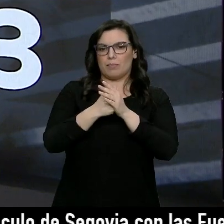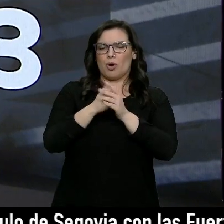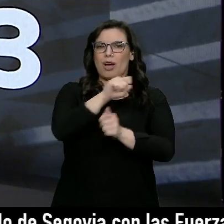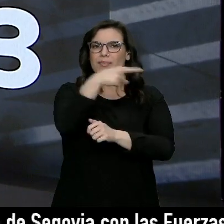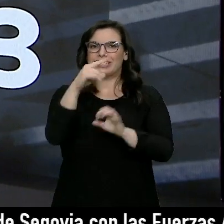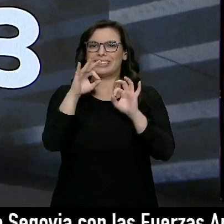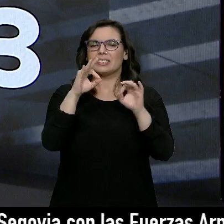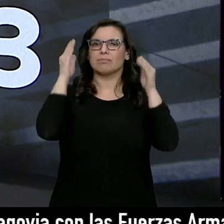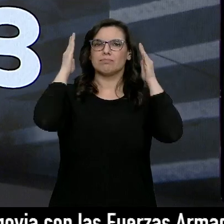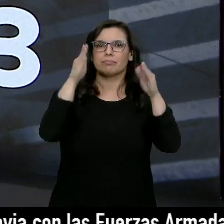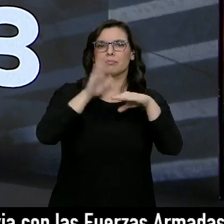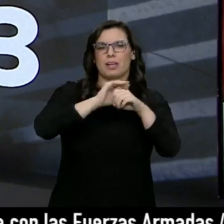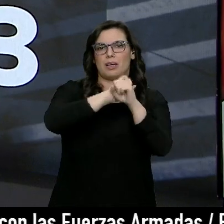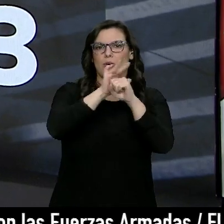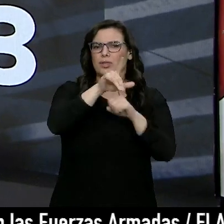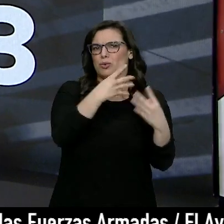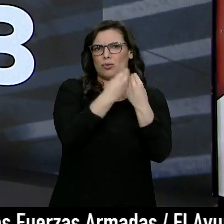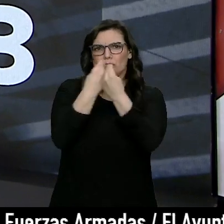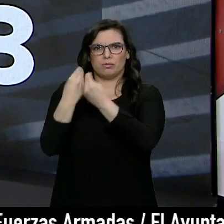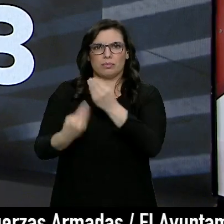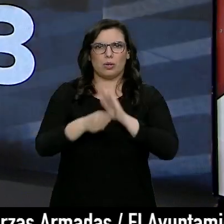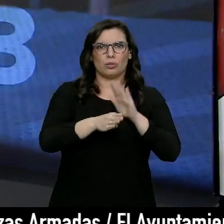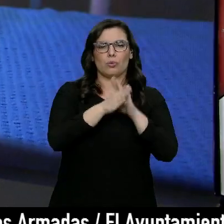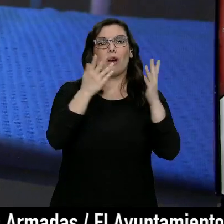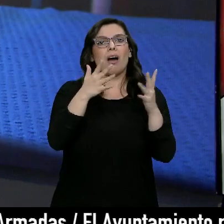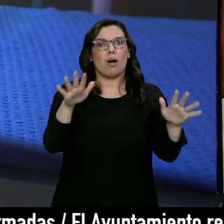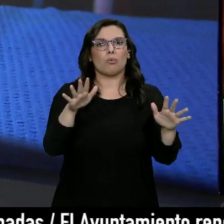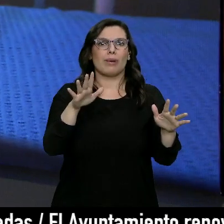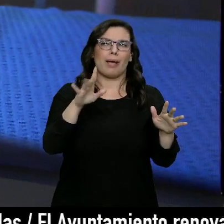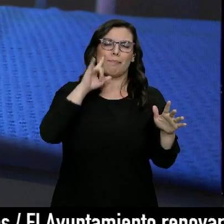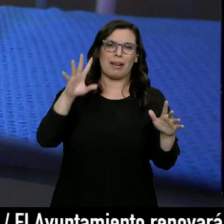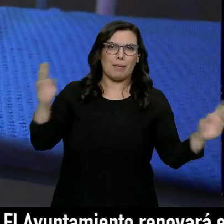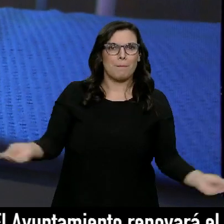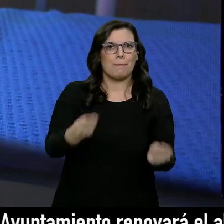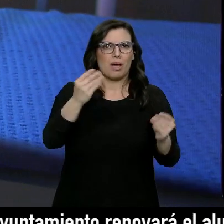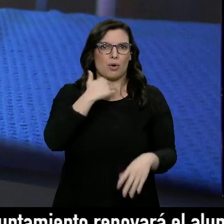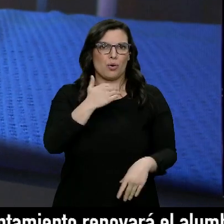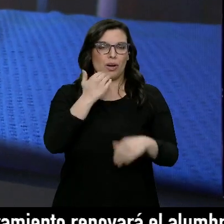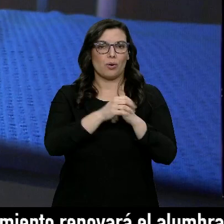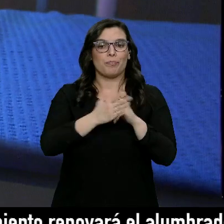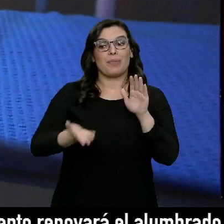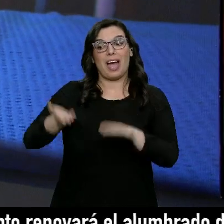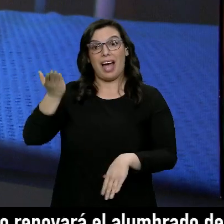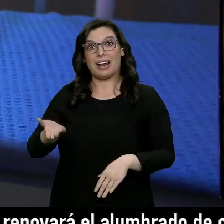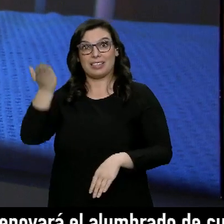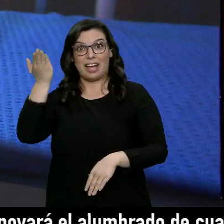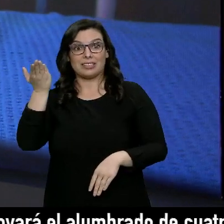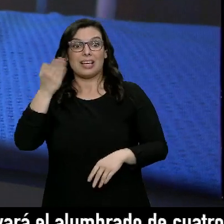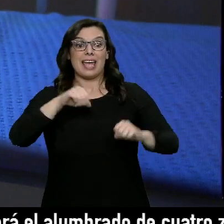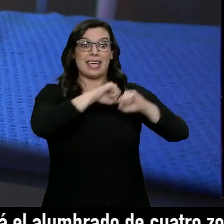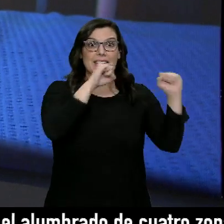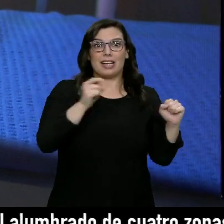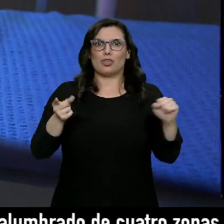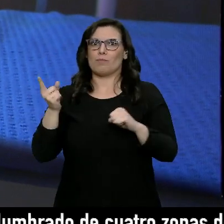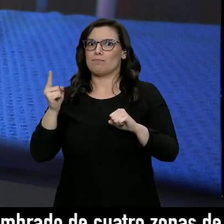de COVID. Estas unidades siguen llenas, a pesar de que empieza a verse cierta mejoría. Las altas comienzan a superar los ingresos por